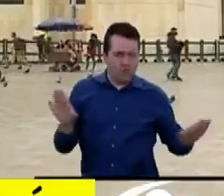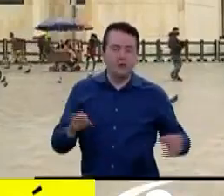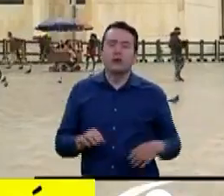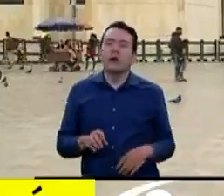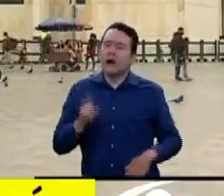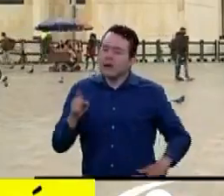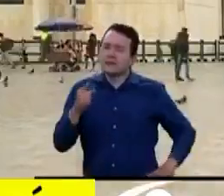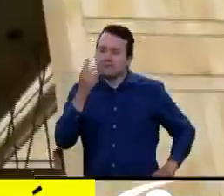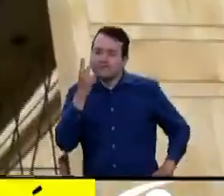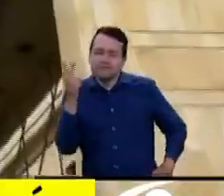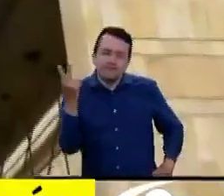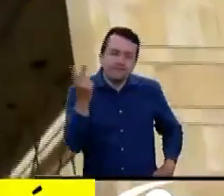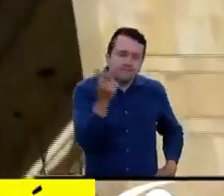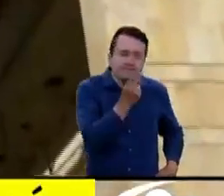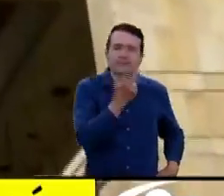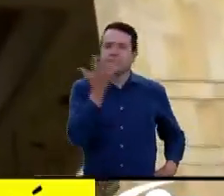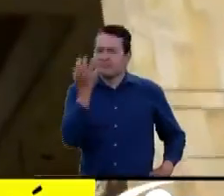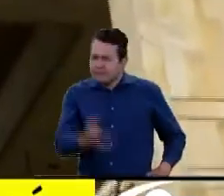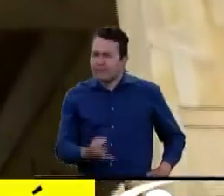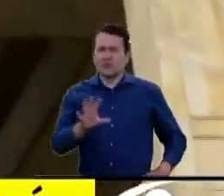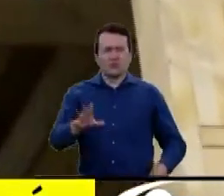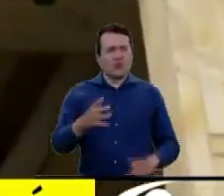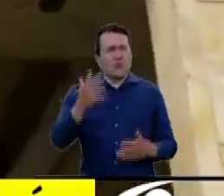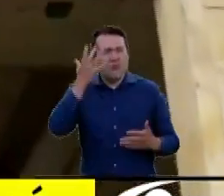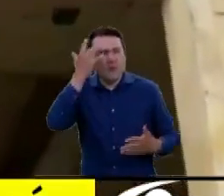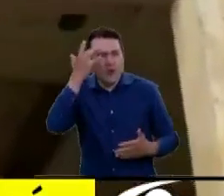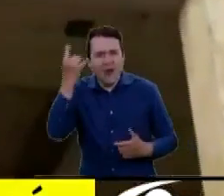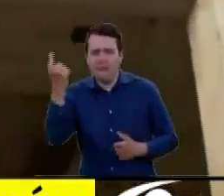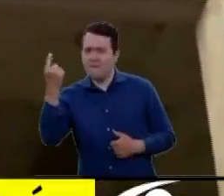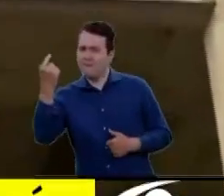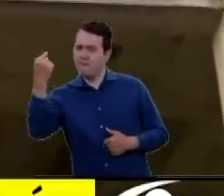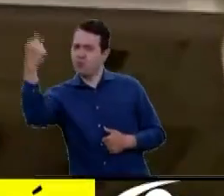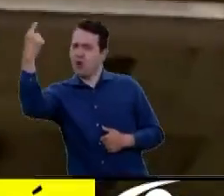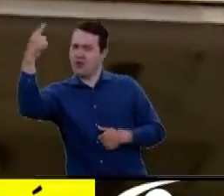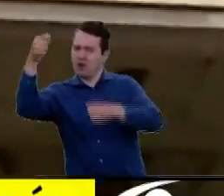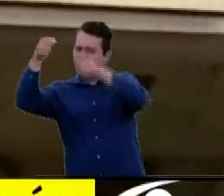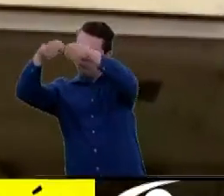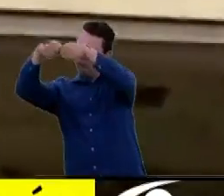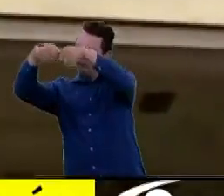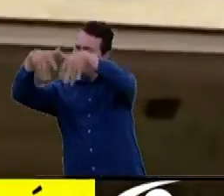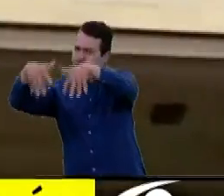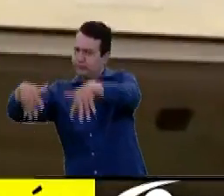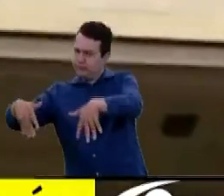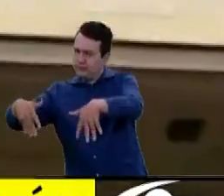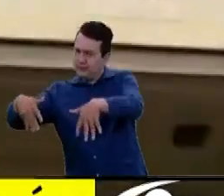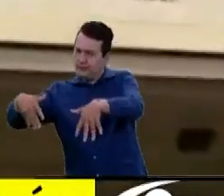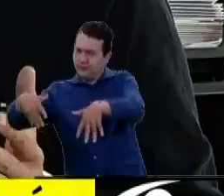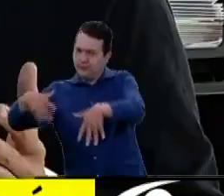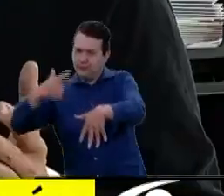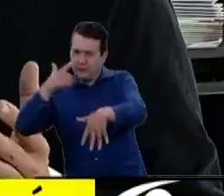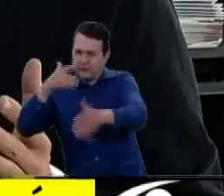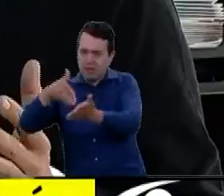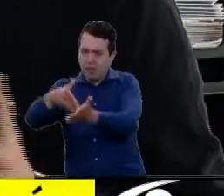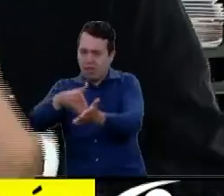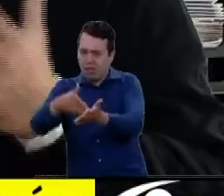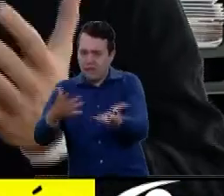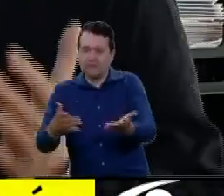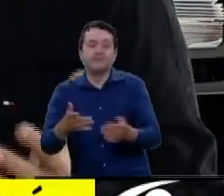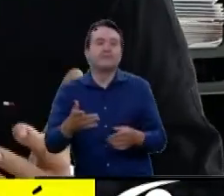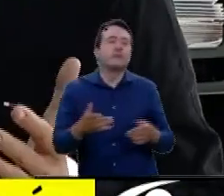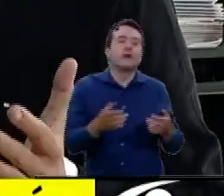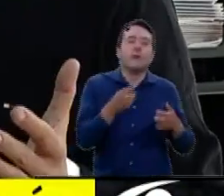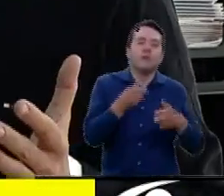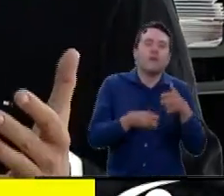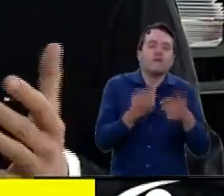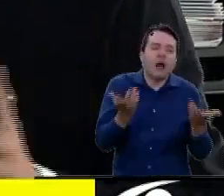político de nuestro país a veces es sospechosamente defectuoso. El problema es que las IAS son parte del sistema